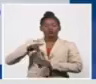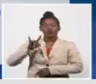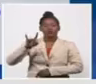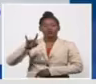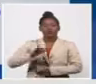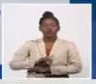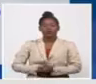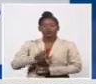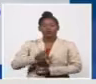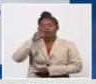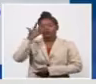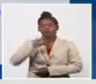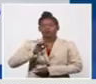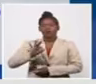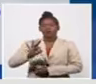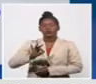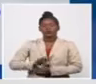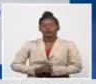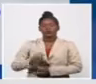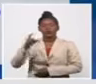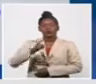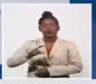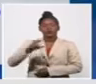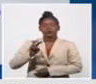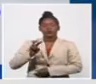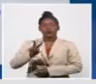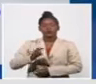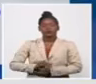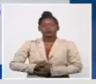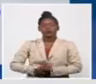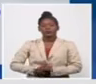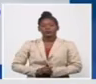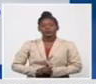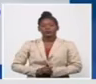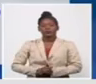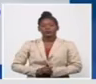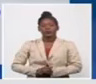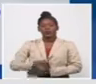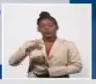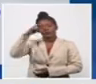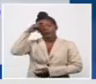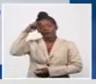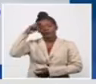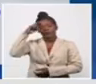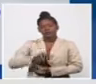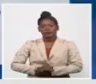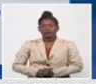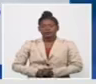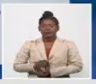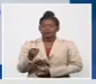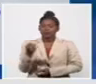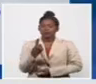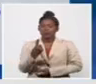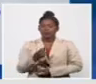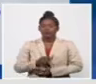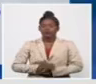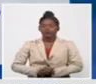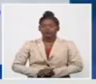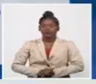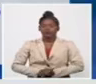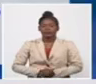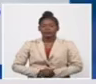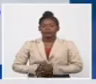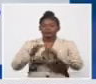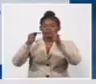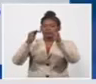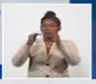Ávila 8, Camagüey 2 y Santi Espíritus diagnostica un caso en el día de ayer. Hoy se